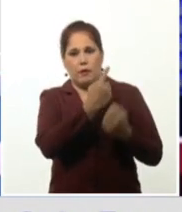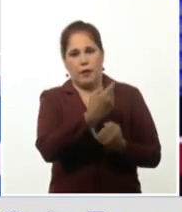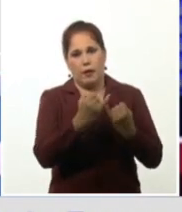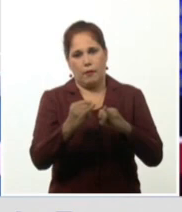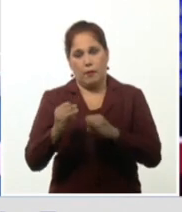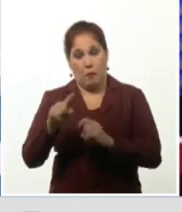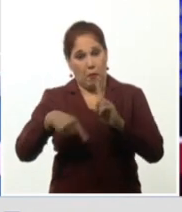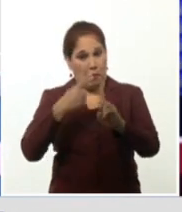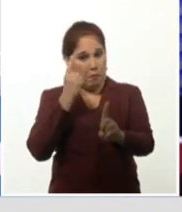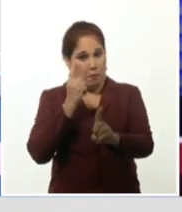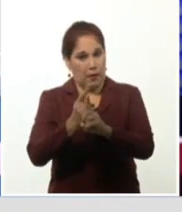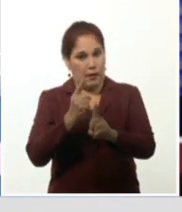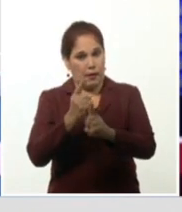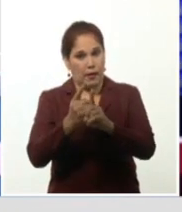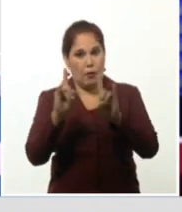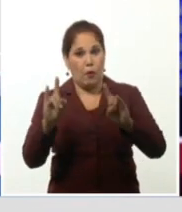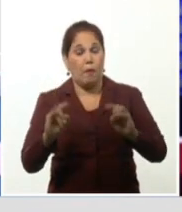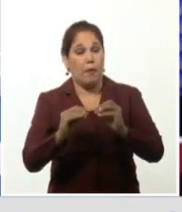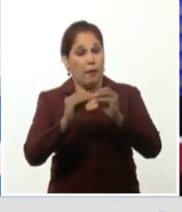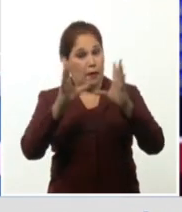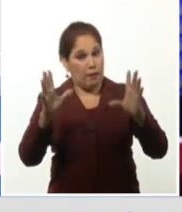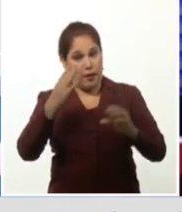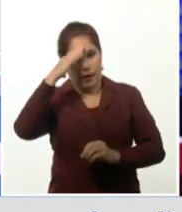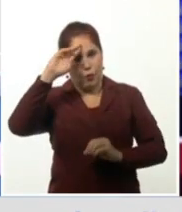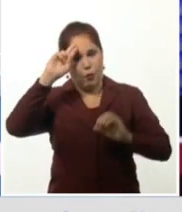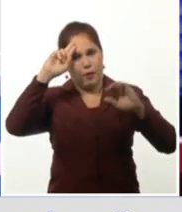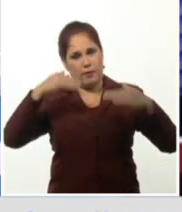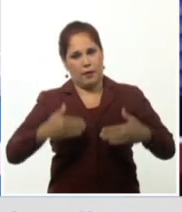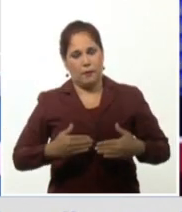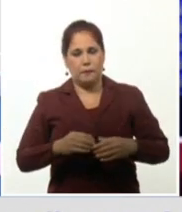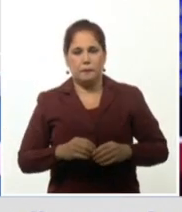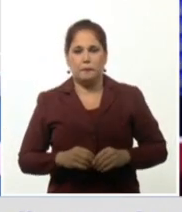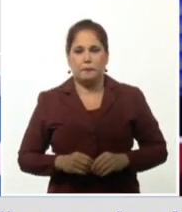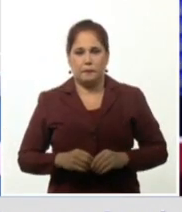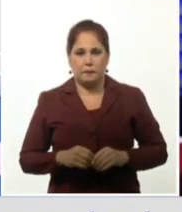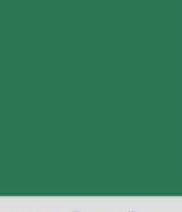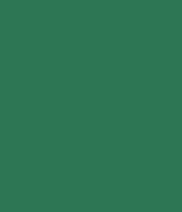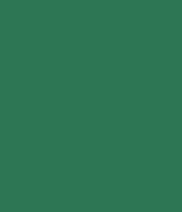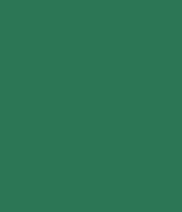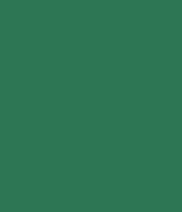vemos mañana para seguirle contando lo que hace Cuba por la salud de su población. Muy buenos días.